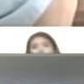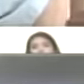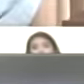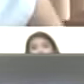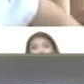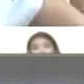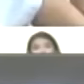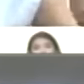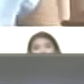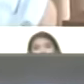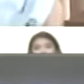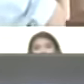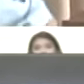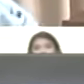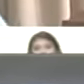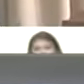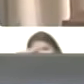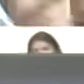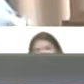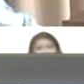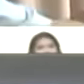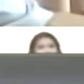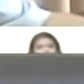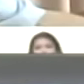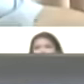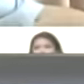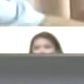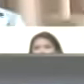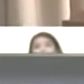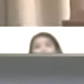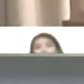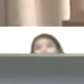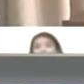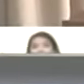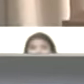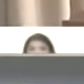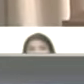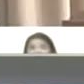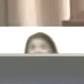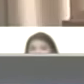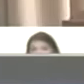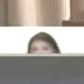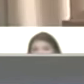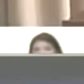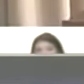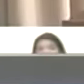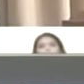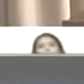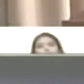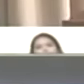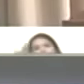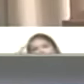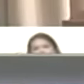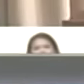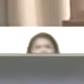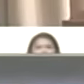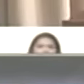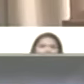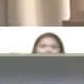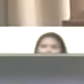Chacín, para darle pronta solución y, por supuesto, el reemplazo de este transformador, porque como yo le dije, si bien es cierto que no está afectando la